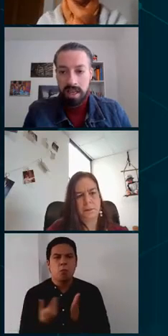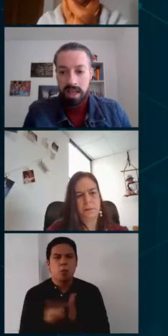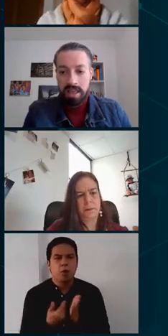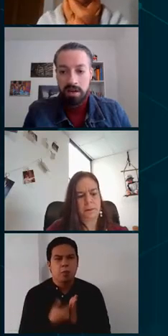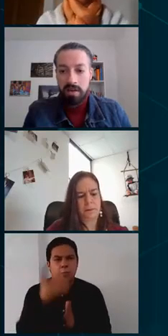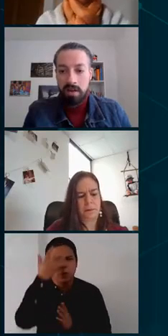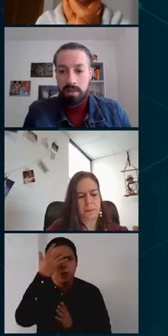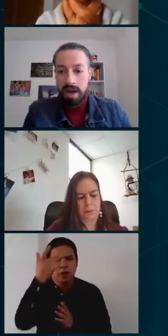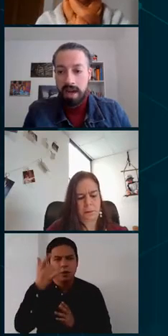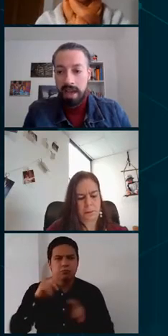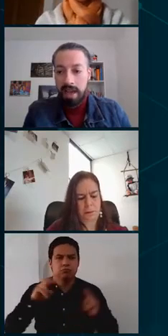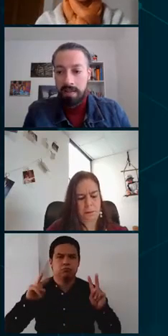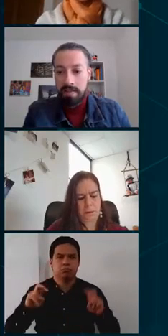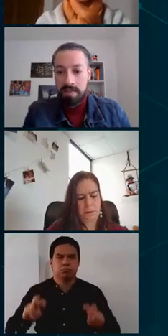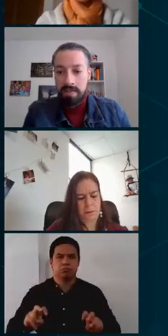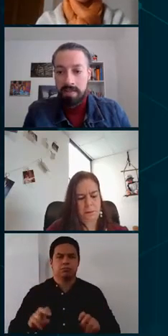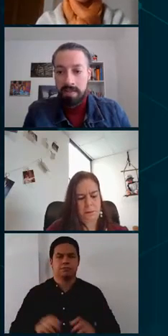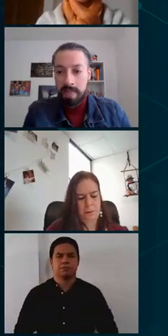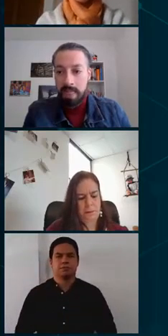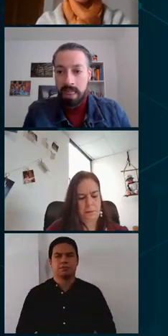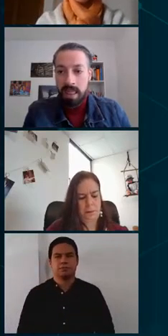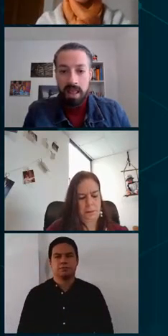Entonces, si quieren de alguna forma,